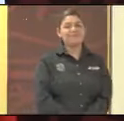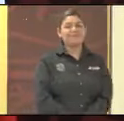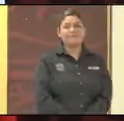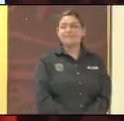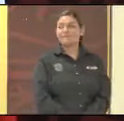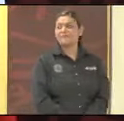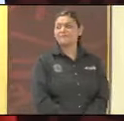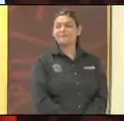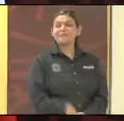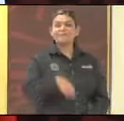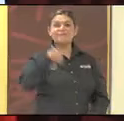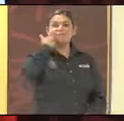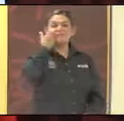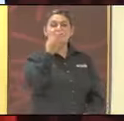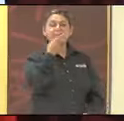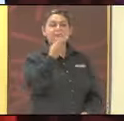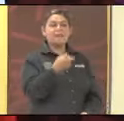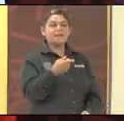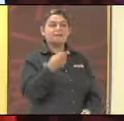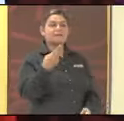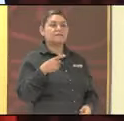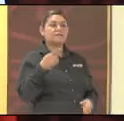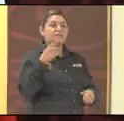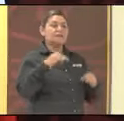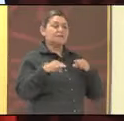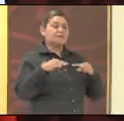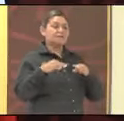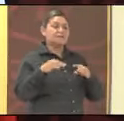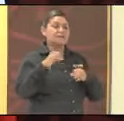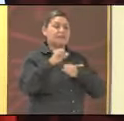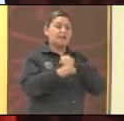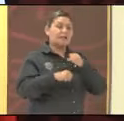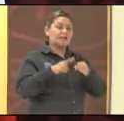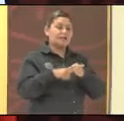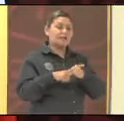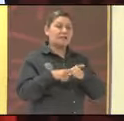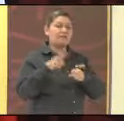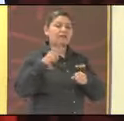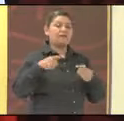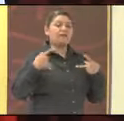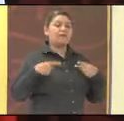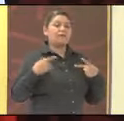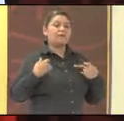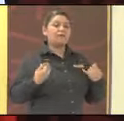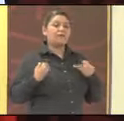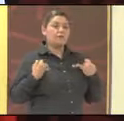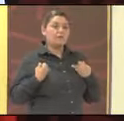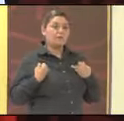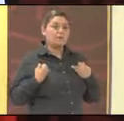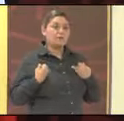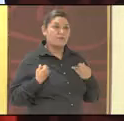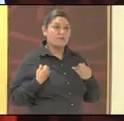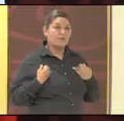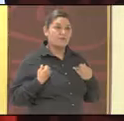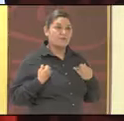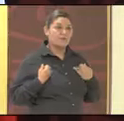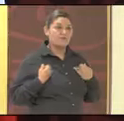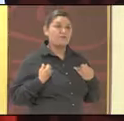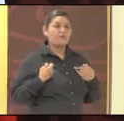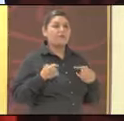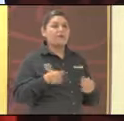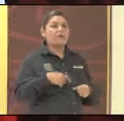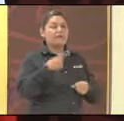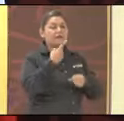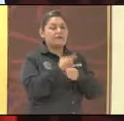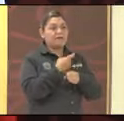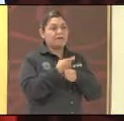También les quiero comentar que tuvimos una reunión de trabajo con la Dirección de Bienestar Animal, con el Voluntariado Juvenil. La reunión se dividió en dos partes. La